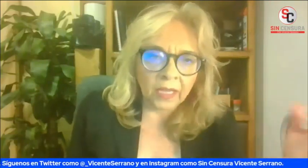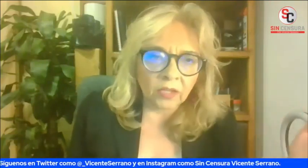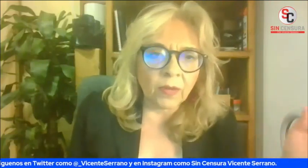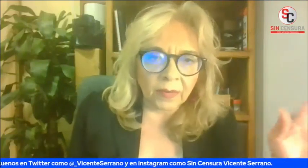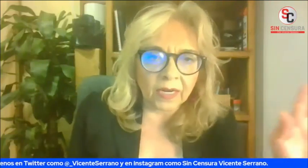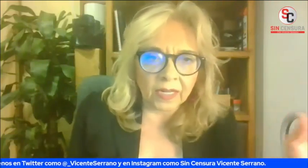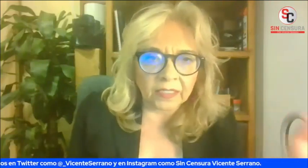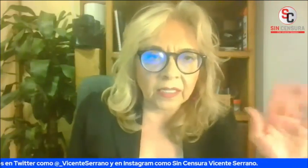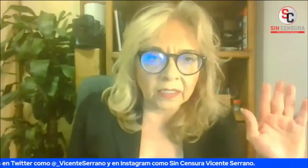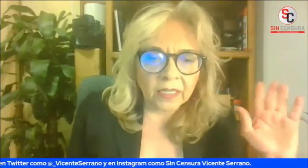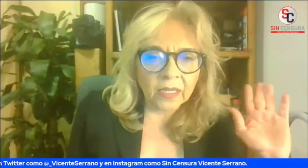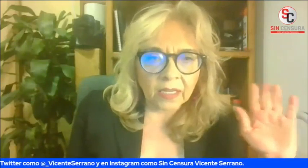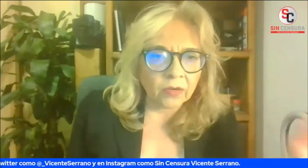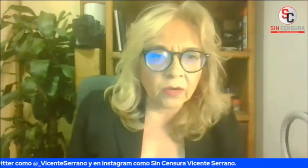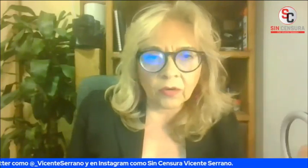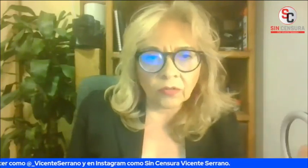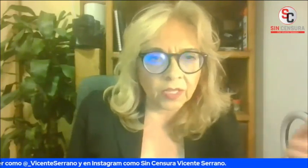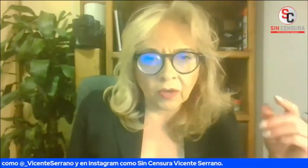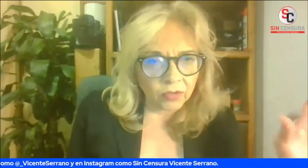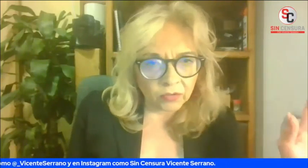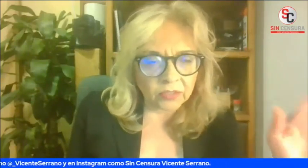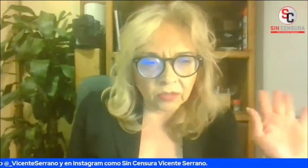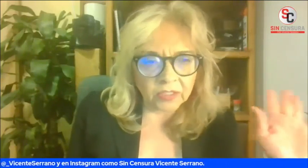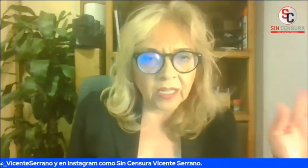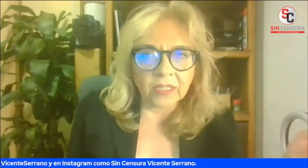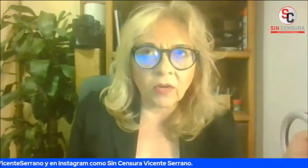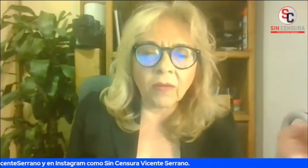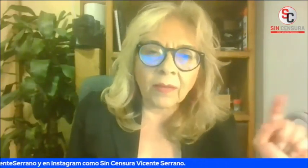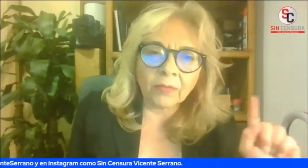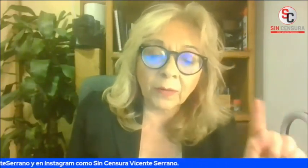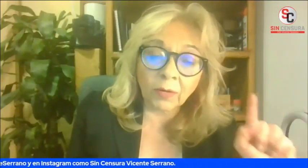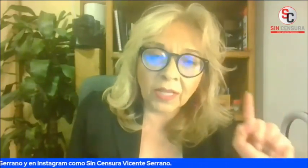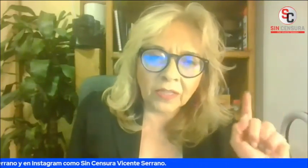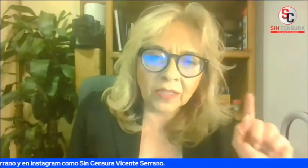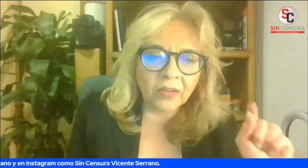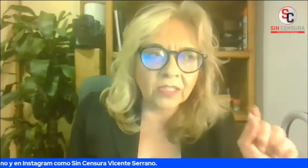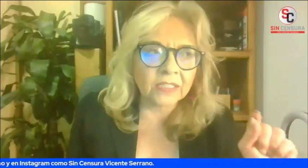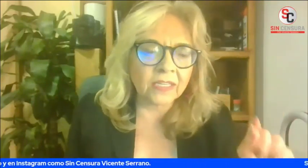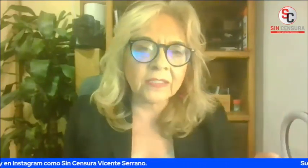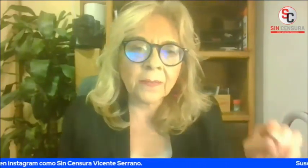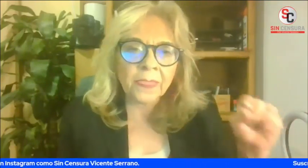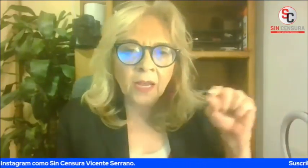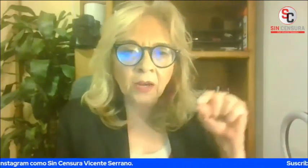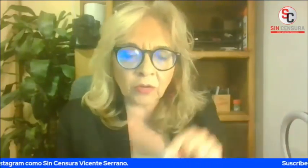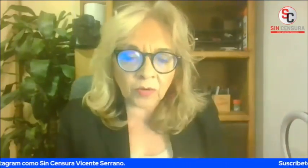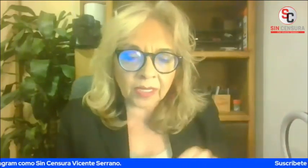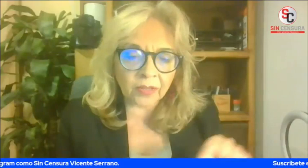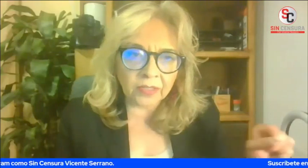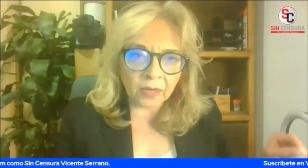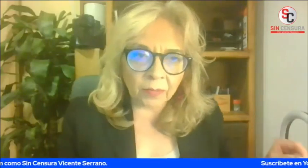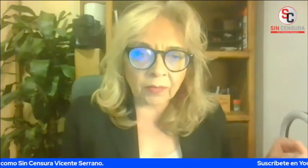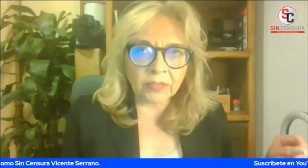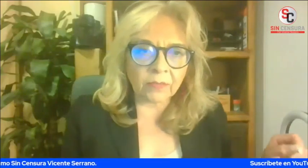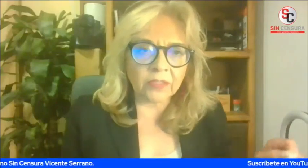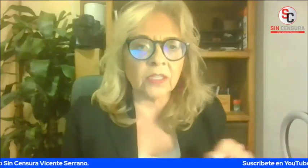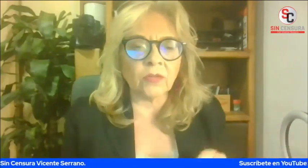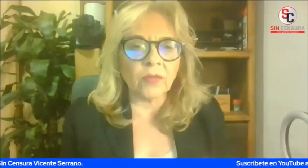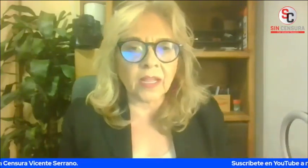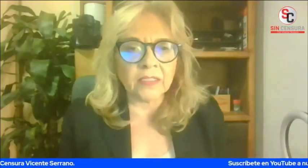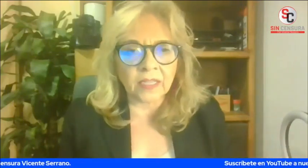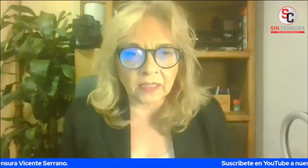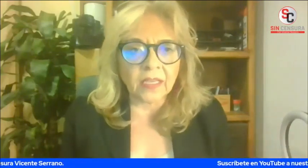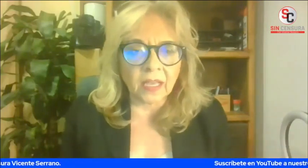haciendo. Ello va a implicar casillas, conteo y otras cosas de las que luego hablamos, pero ahorita lo que te quiero decir es, los comunicadores del pueblo